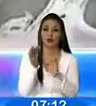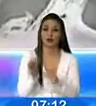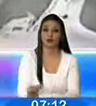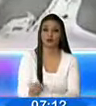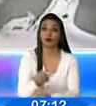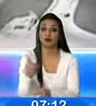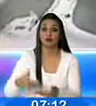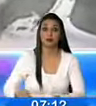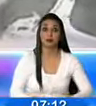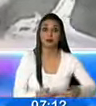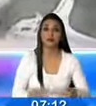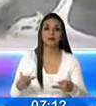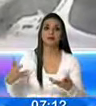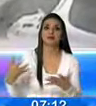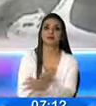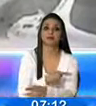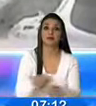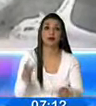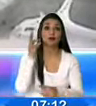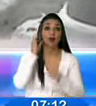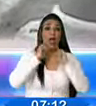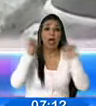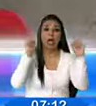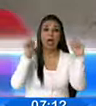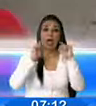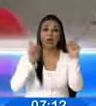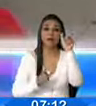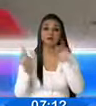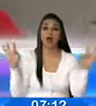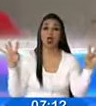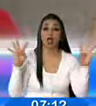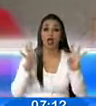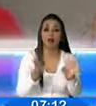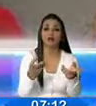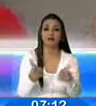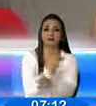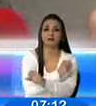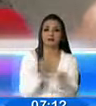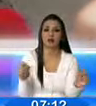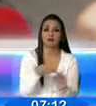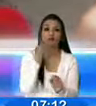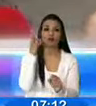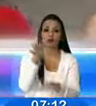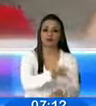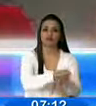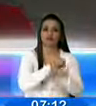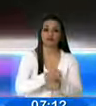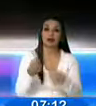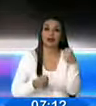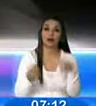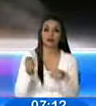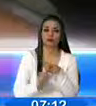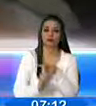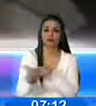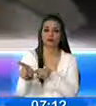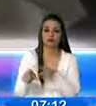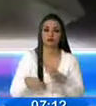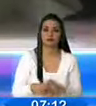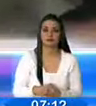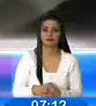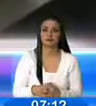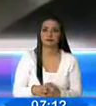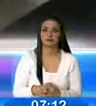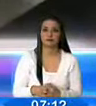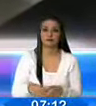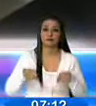bebés recién nacidos pero la señora pidió auxilio y el populacho vino y se la llevó a la señora y el auto salió bien ella metió el coche de un